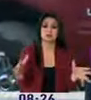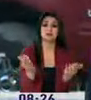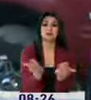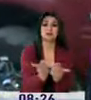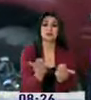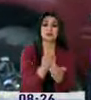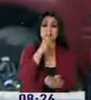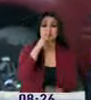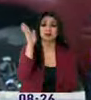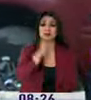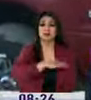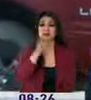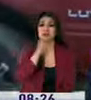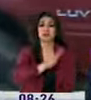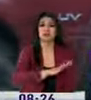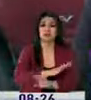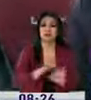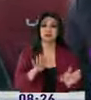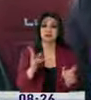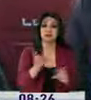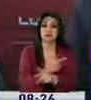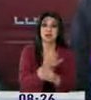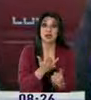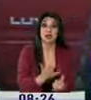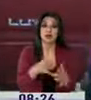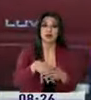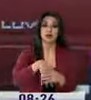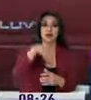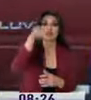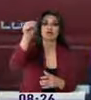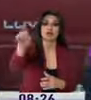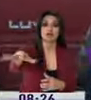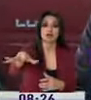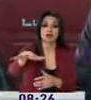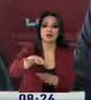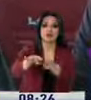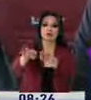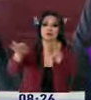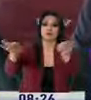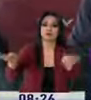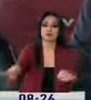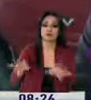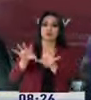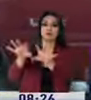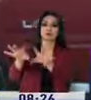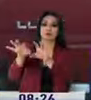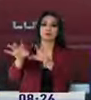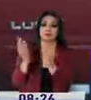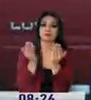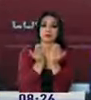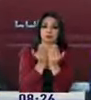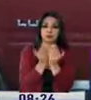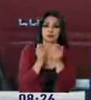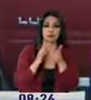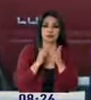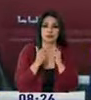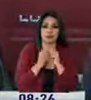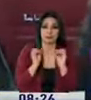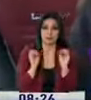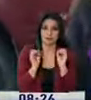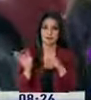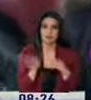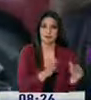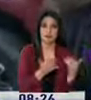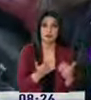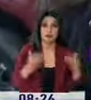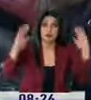olores y era terrible, ¿no? Entonces ahora lo tenemos a la esquina donde que ya no nos causa problemas. Tenemos en este momento,